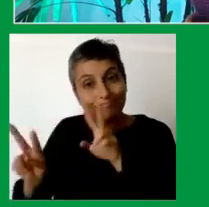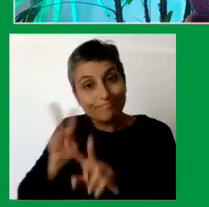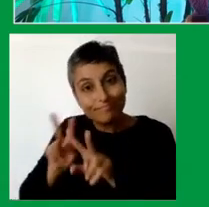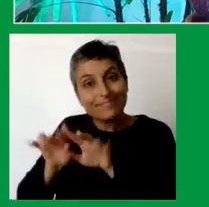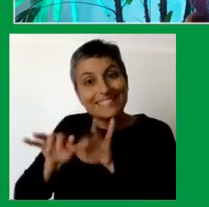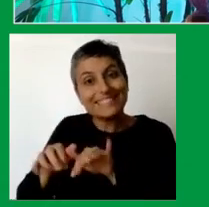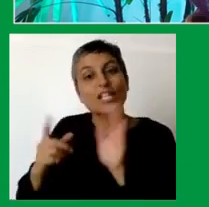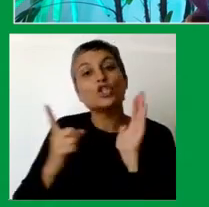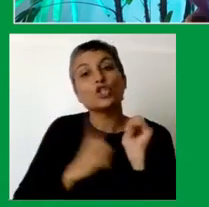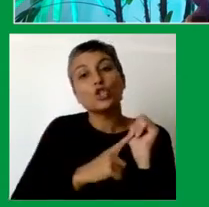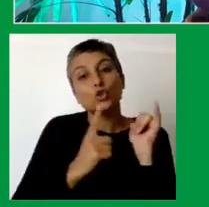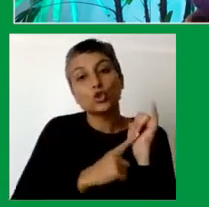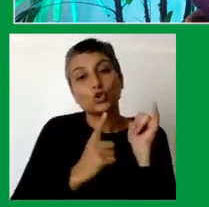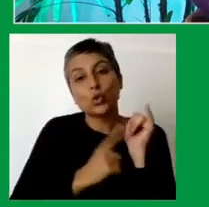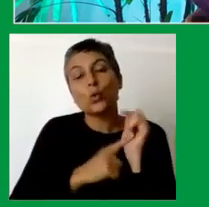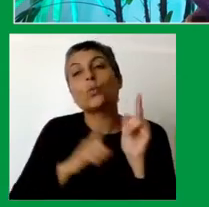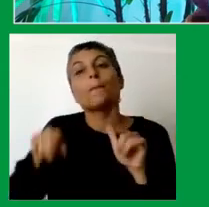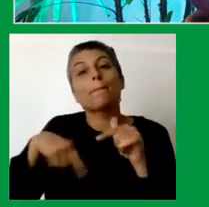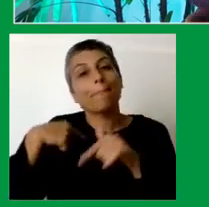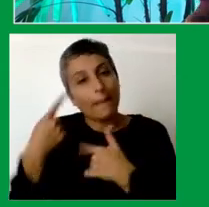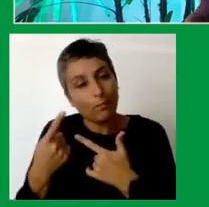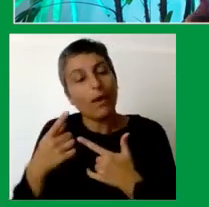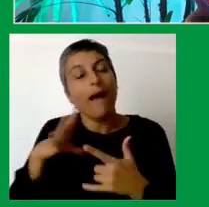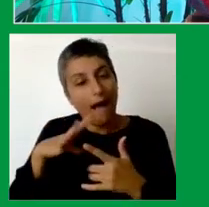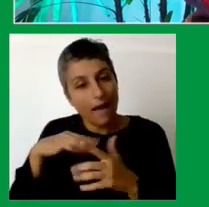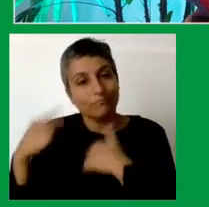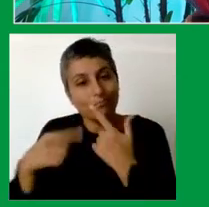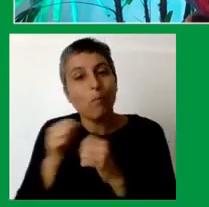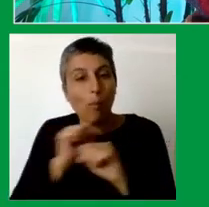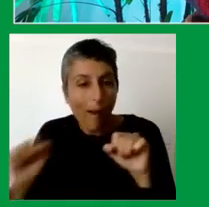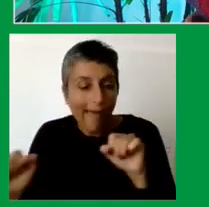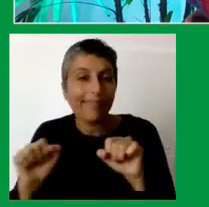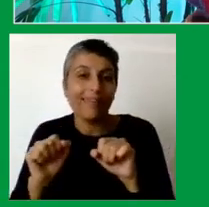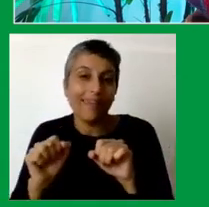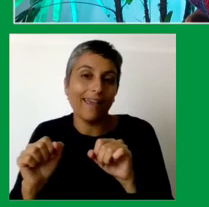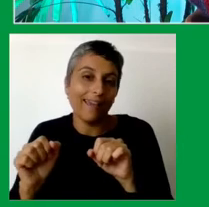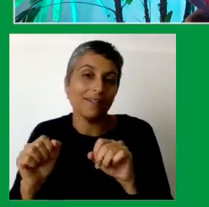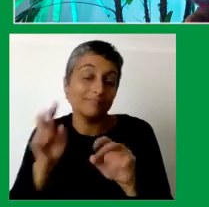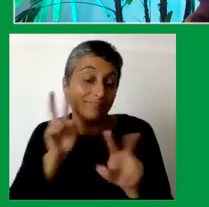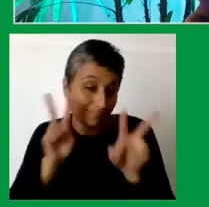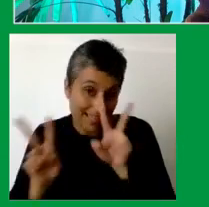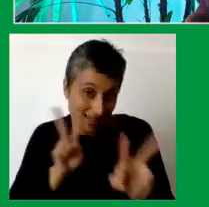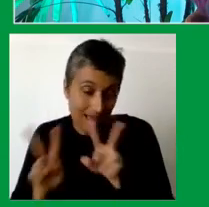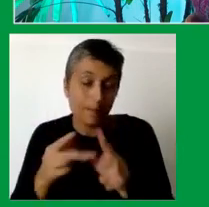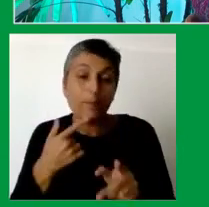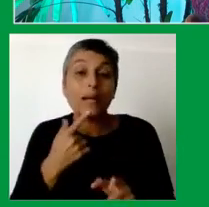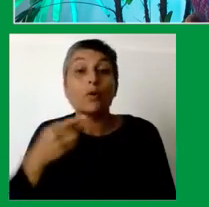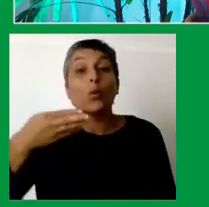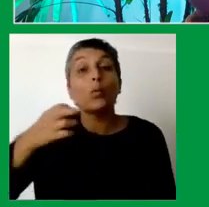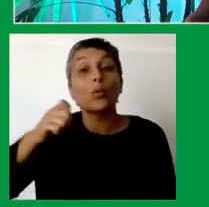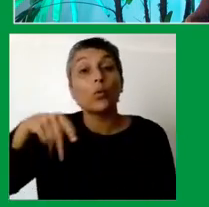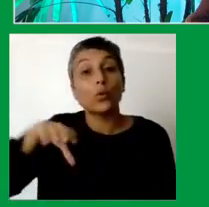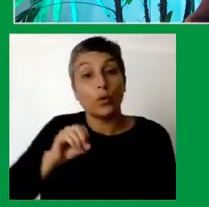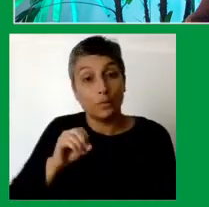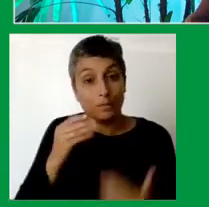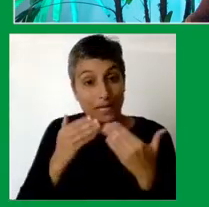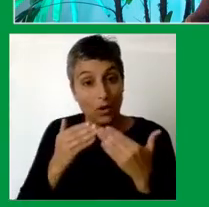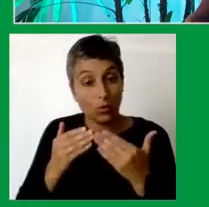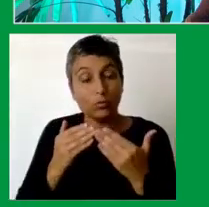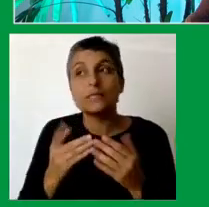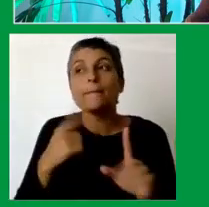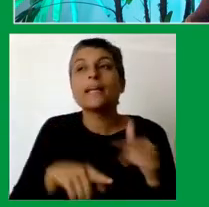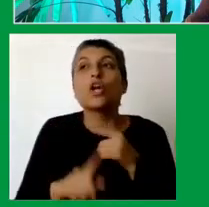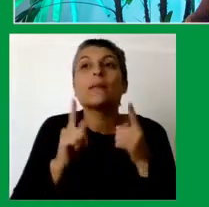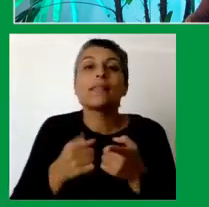quedando ese chat y Karina podés mirarlas, como vimos que preguntó ahora Bruno. Pero bueno, también tenemos que respetar los tiempos por esto de